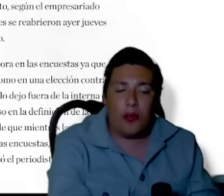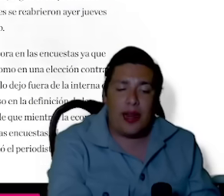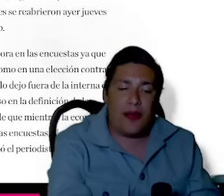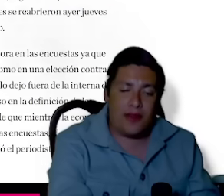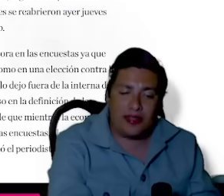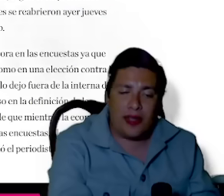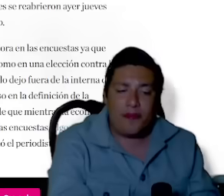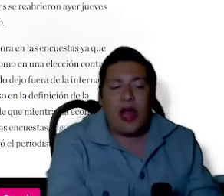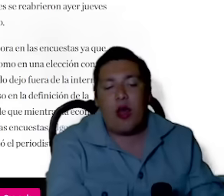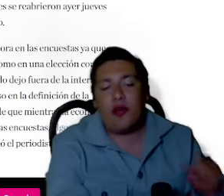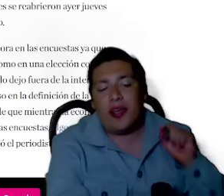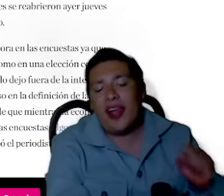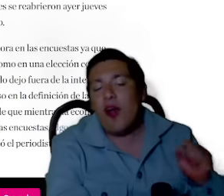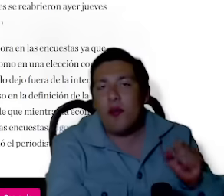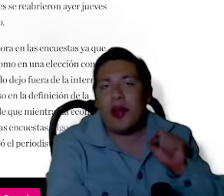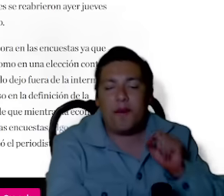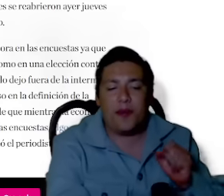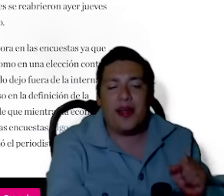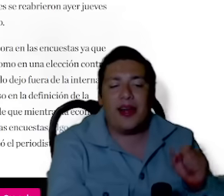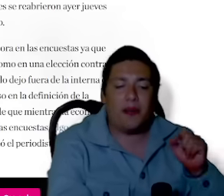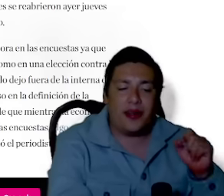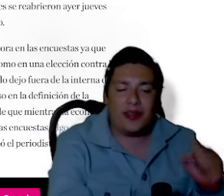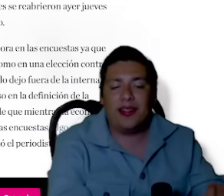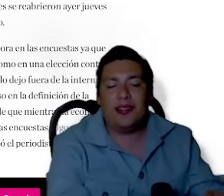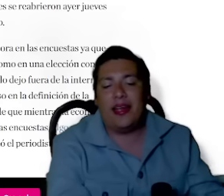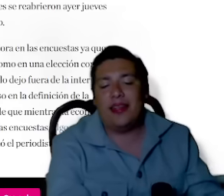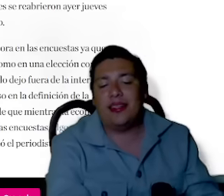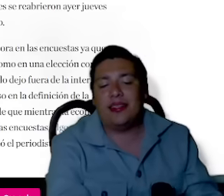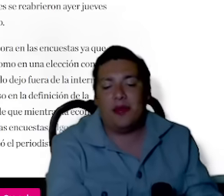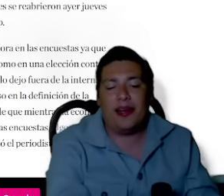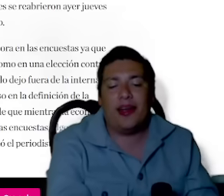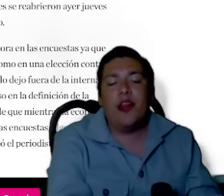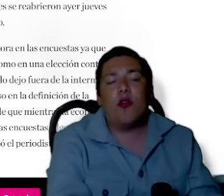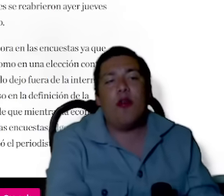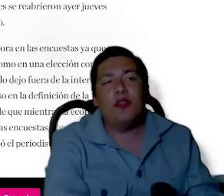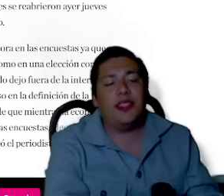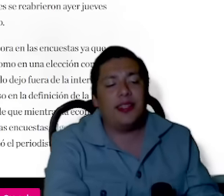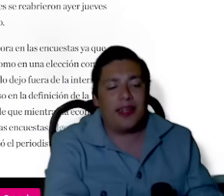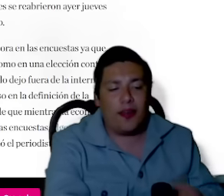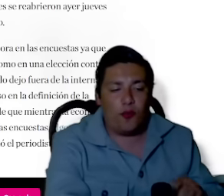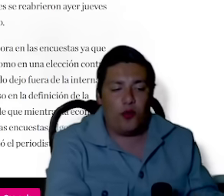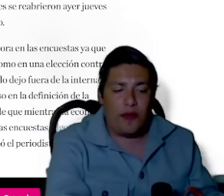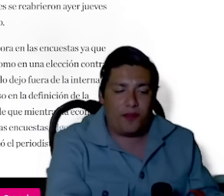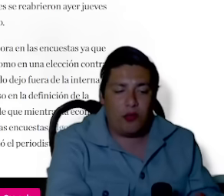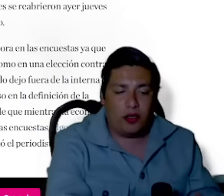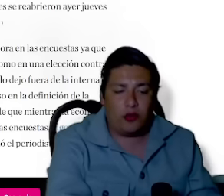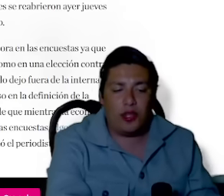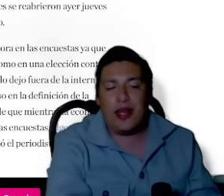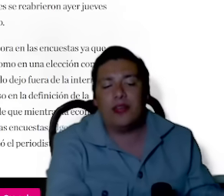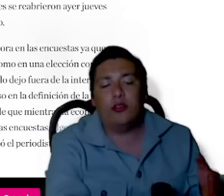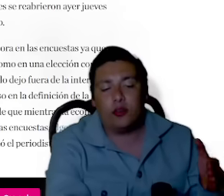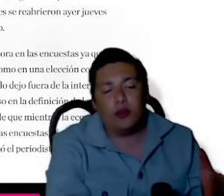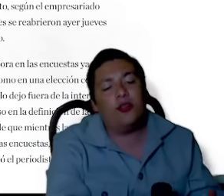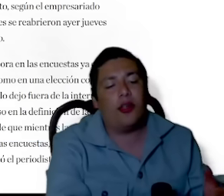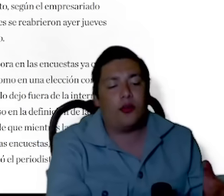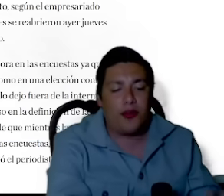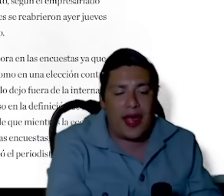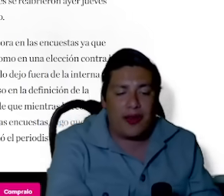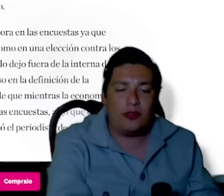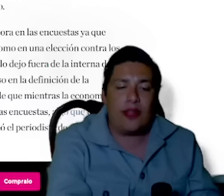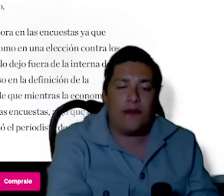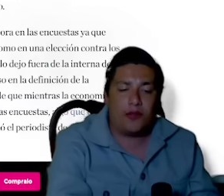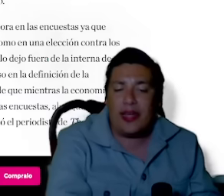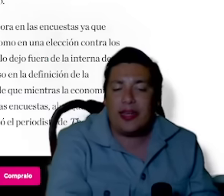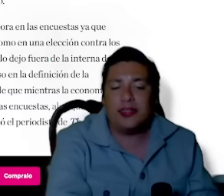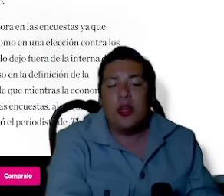ponen sobre la mesa aunque ya hubo una primera advertencia esta semana cuando se cerraron durante 4 días los cruces